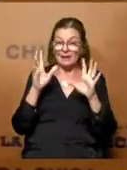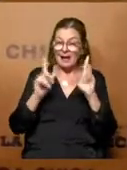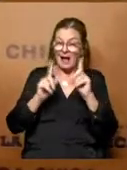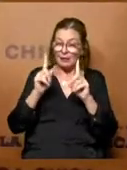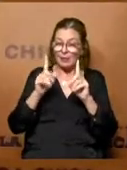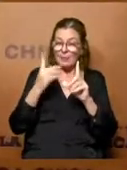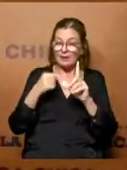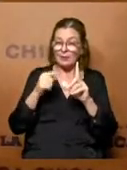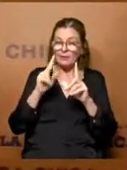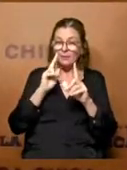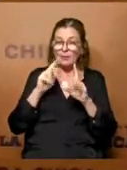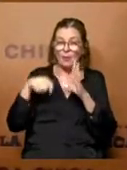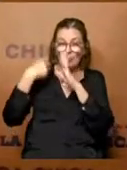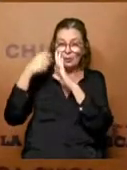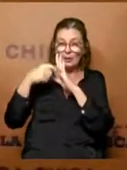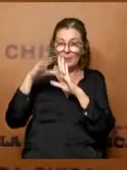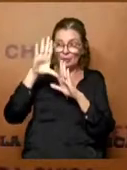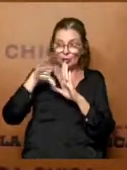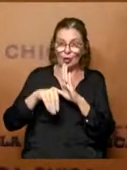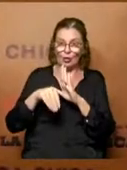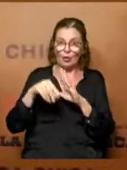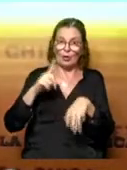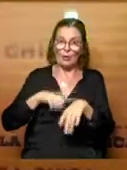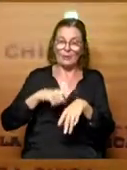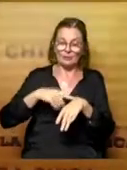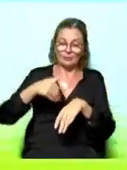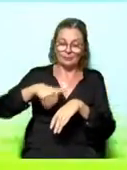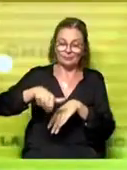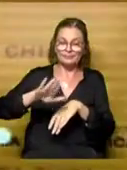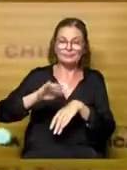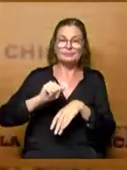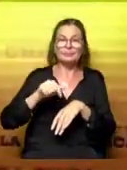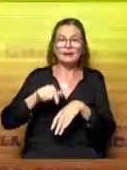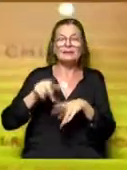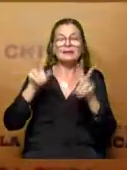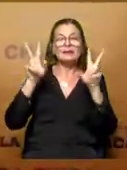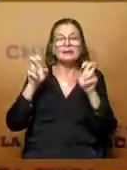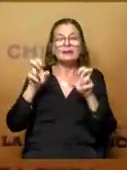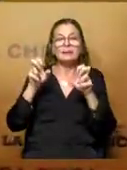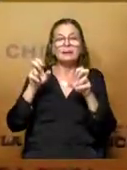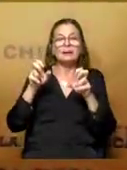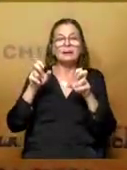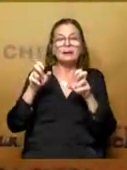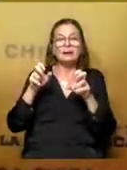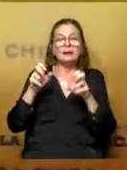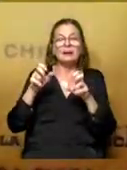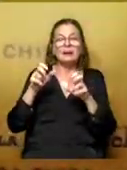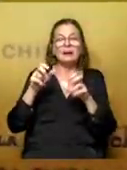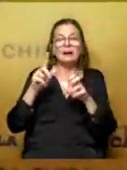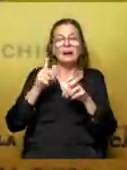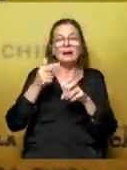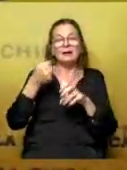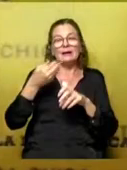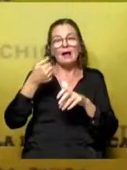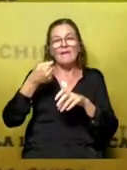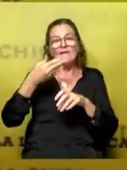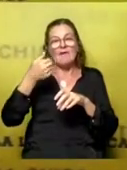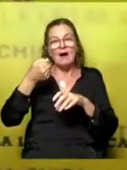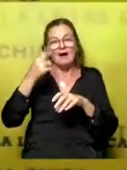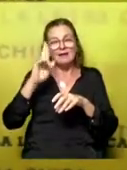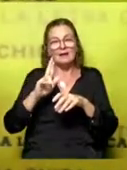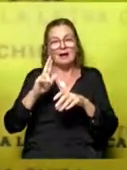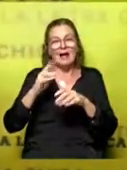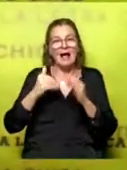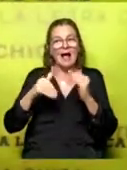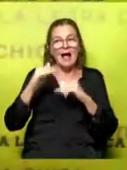capaz que amerita un programa entero y los minutos pasan, que es esta cuestión de gravar al gran capital y a los capitales financieros, más allá